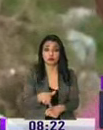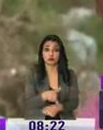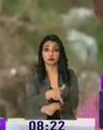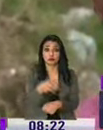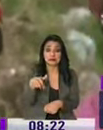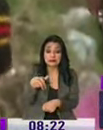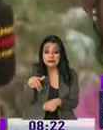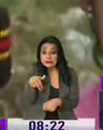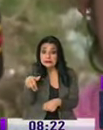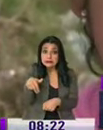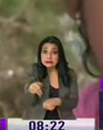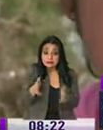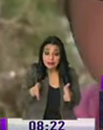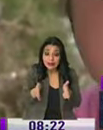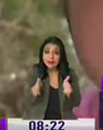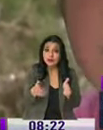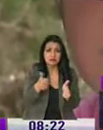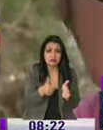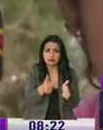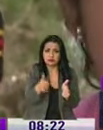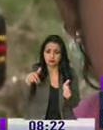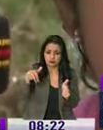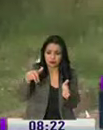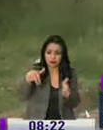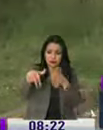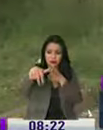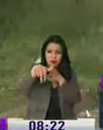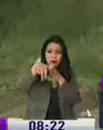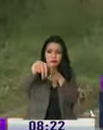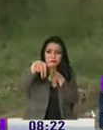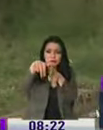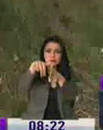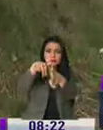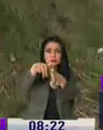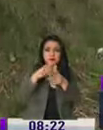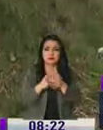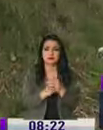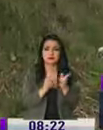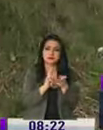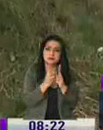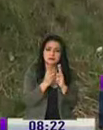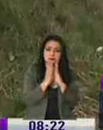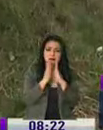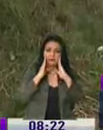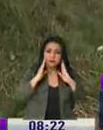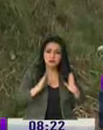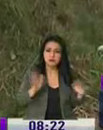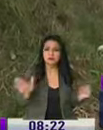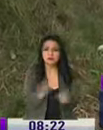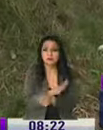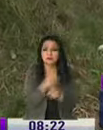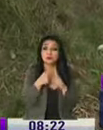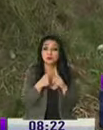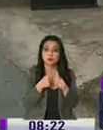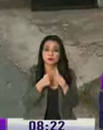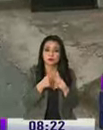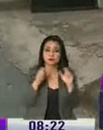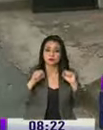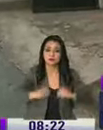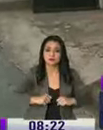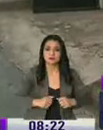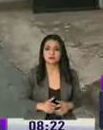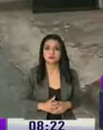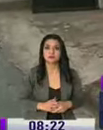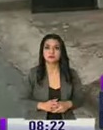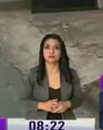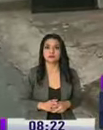ladito nomás porque no hay seguridad. Los vecinos solicitan que se dé una atención urgente a su solicitud. En Quito